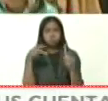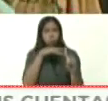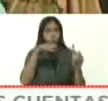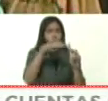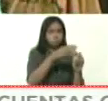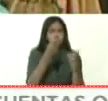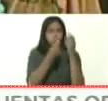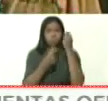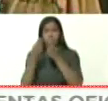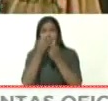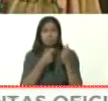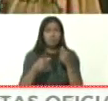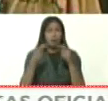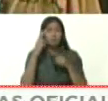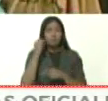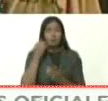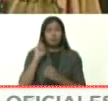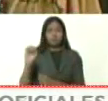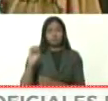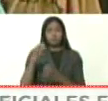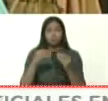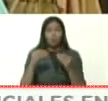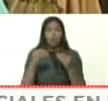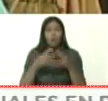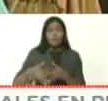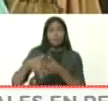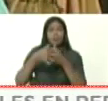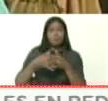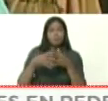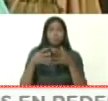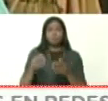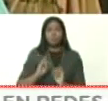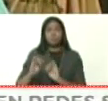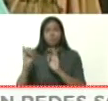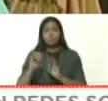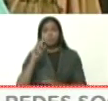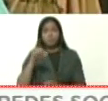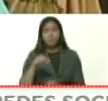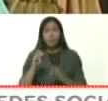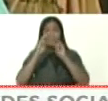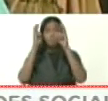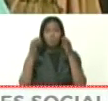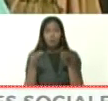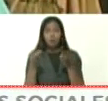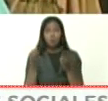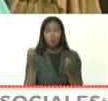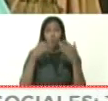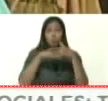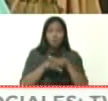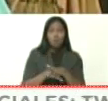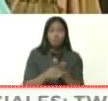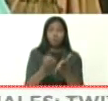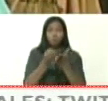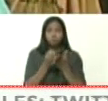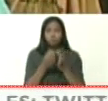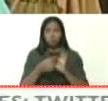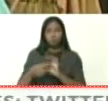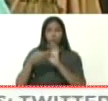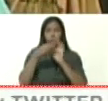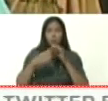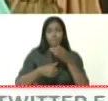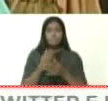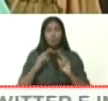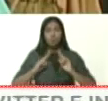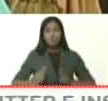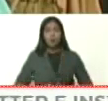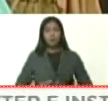persecución financiera, del racismo, del imperialismo norteamericano, y el modelo incluyente, solidario, unionista,